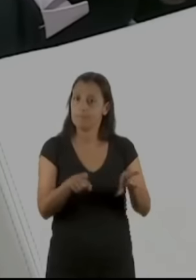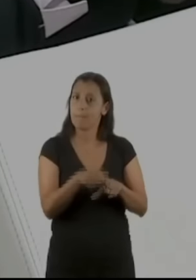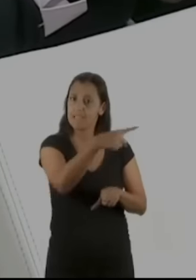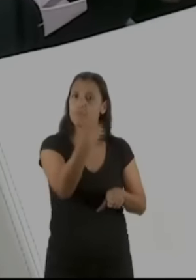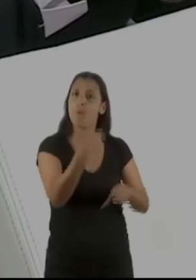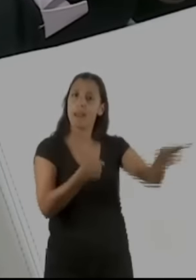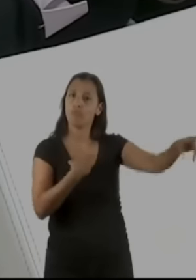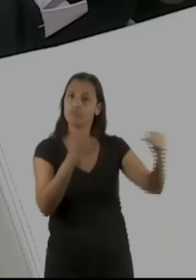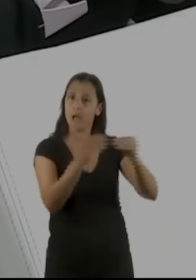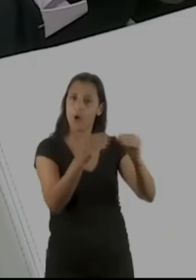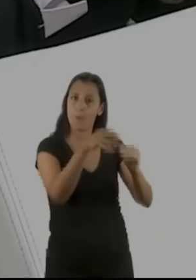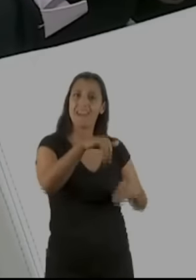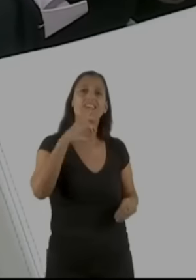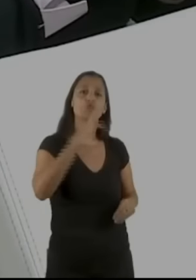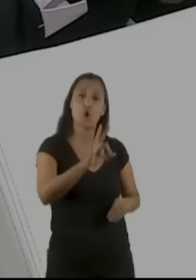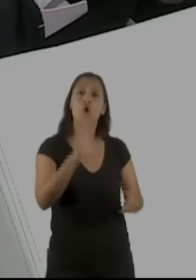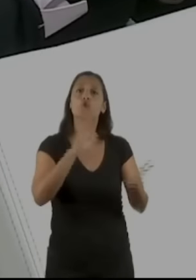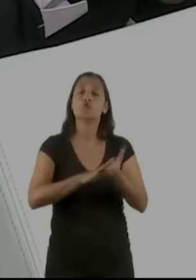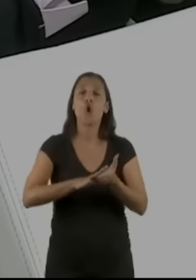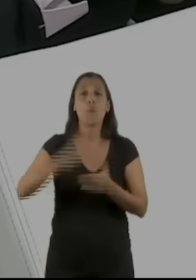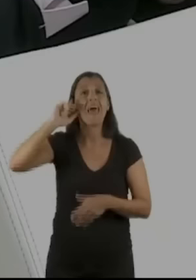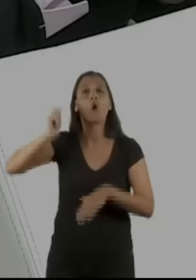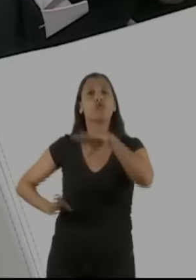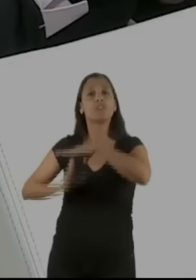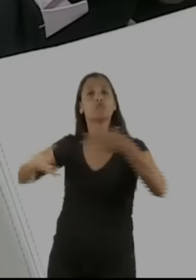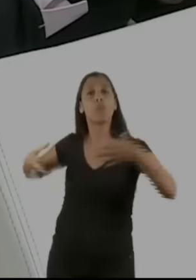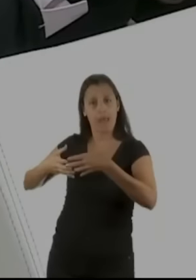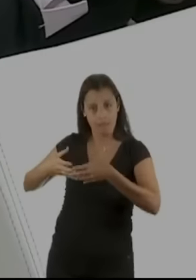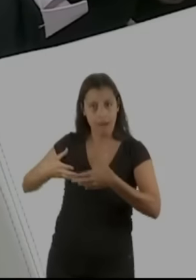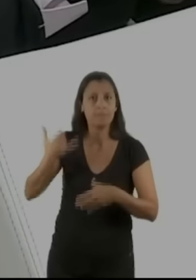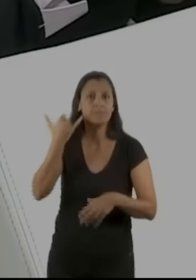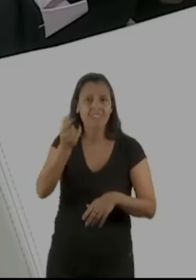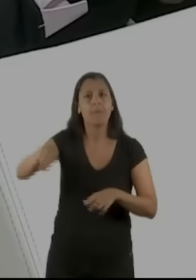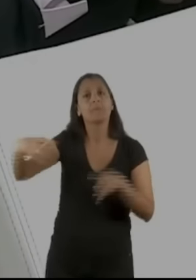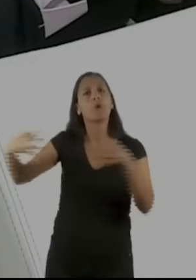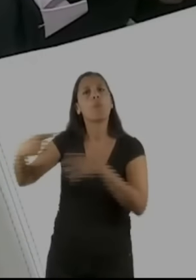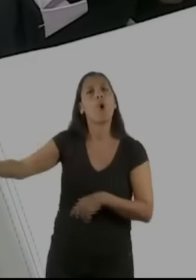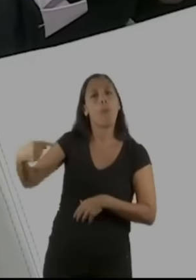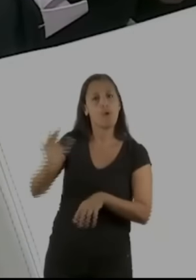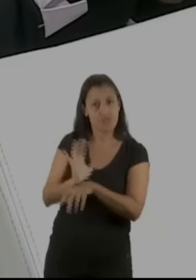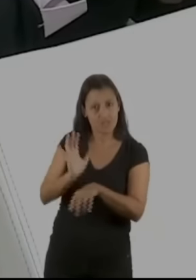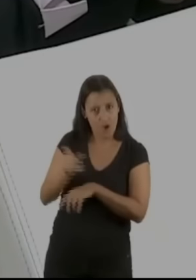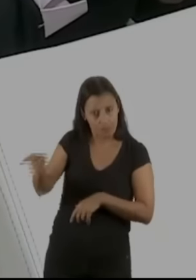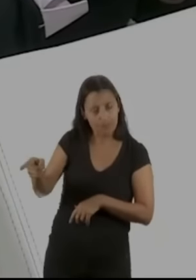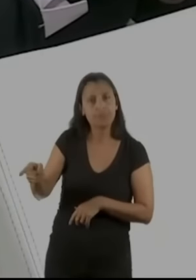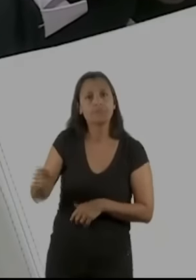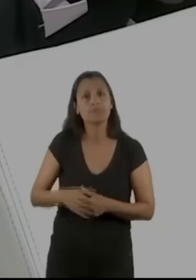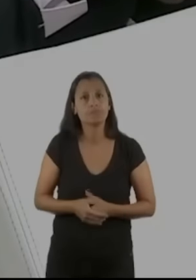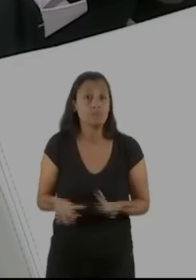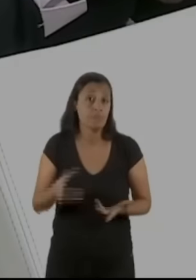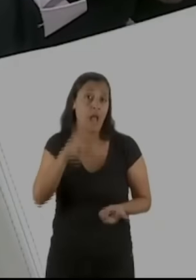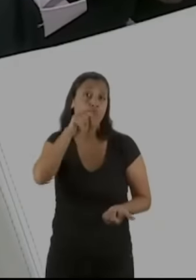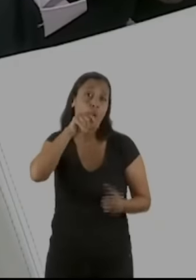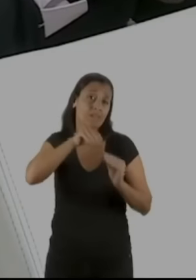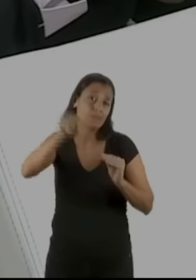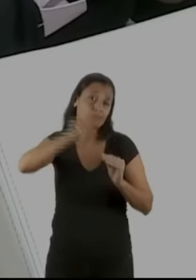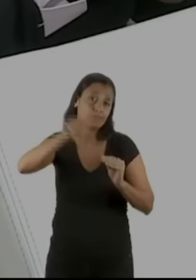pregunta de Nacho con el tema de la corte eh Ya desde la oposición por lo menos en Twitter